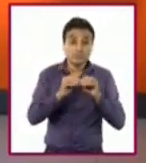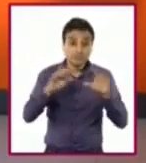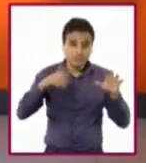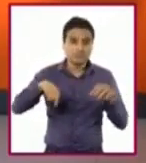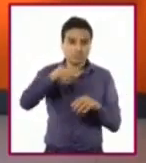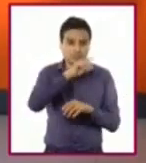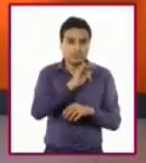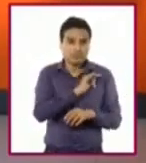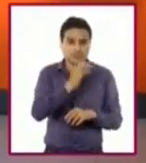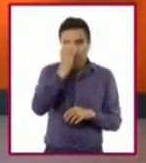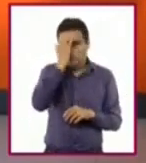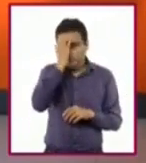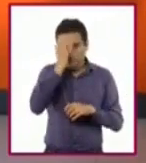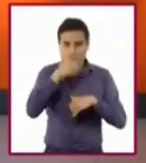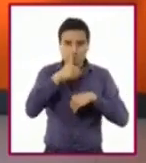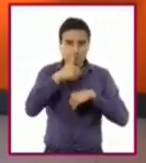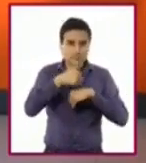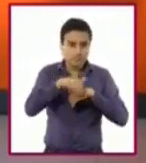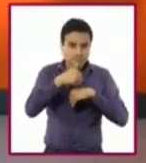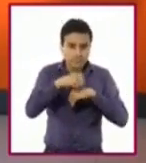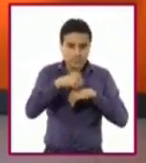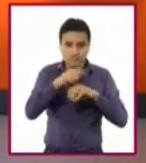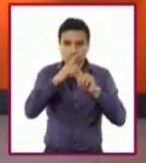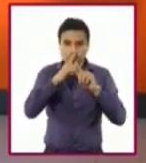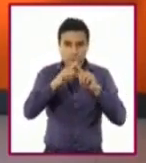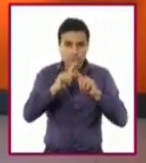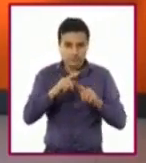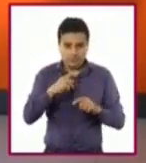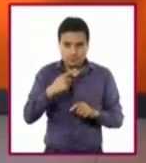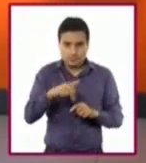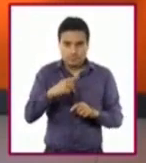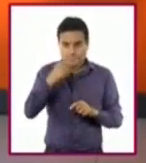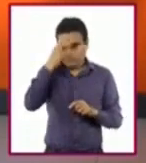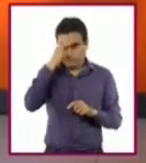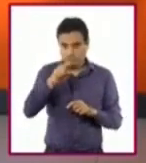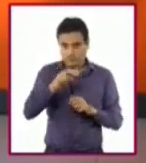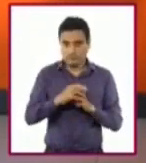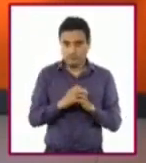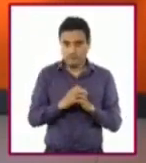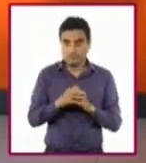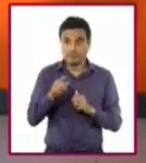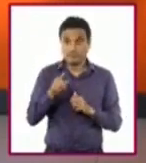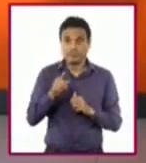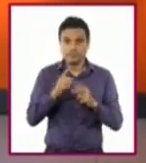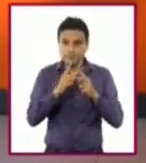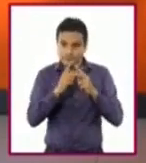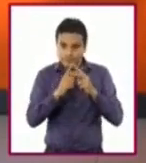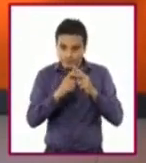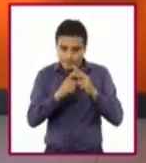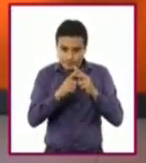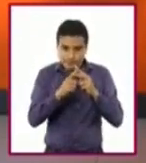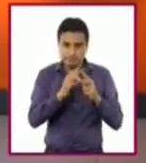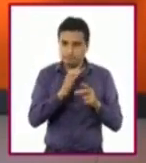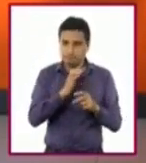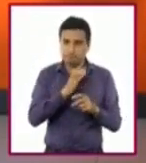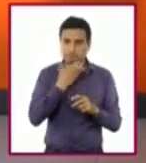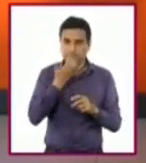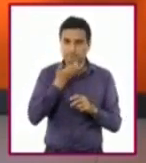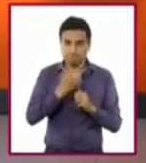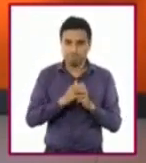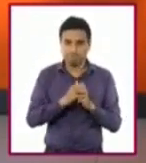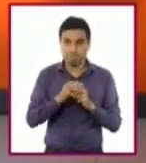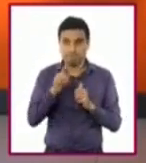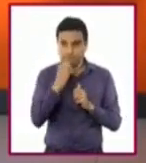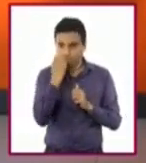un sinnúmero de datos sobre nuestro país y su población para ello usa cálculos matemáticos y así analiza y